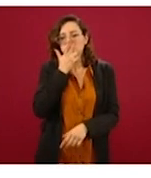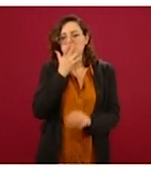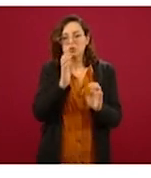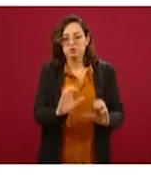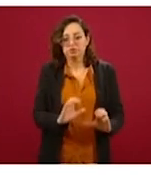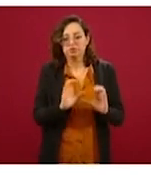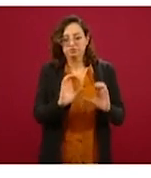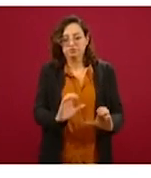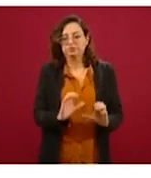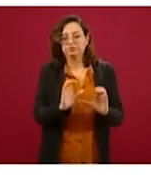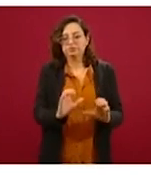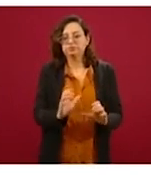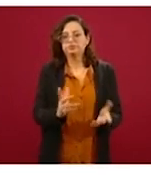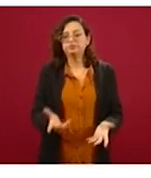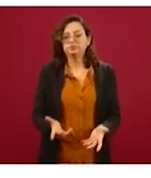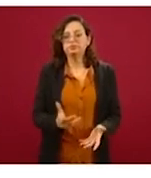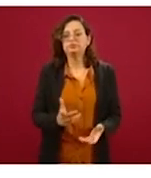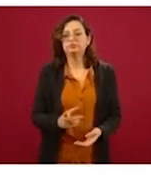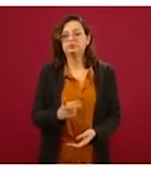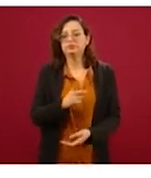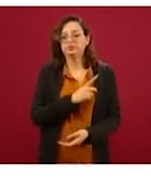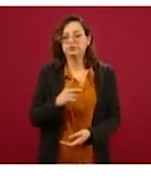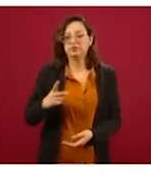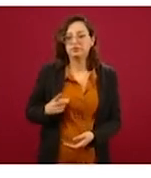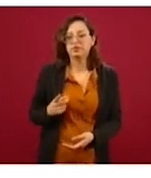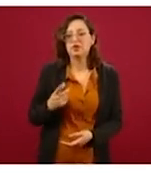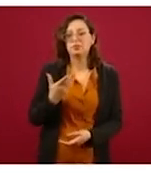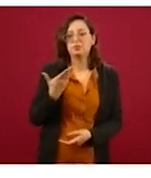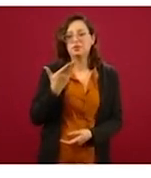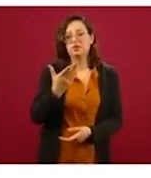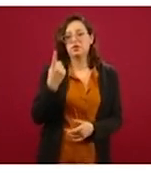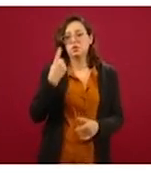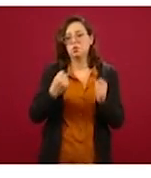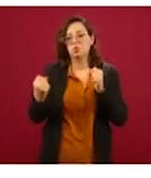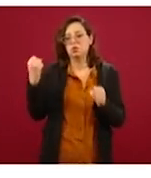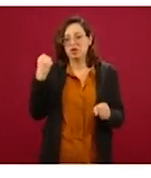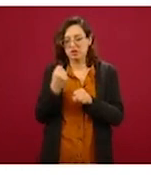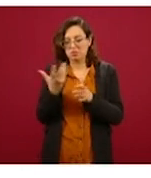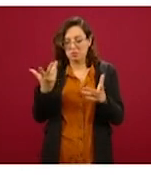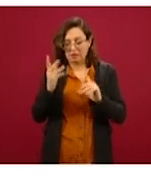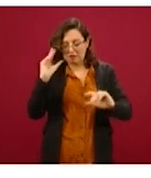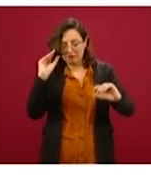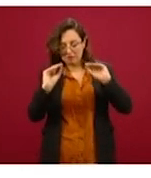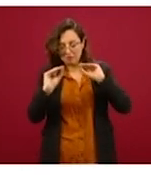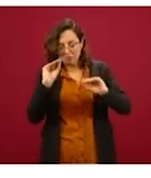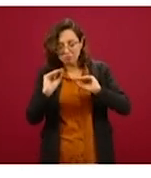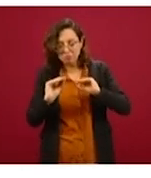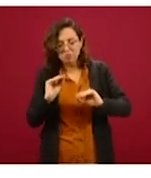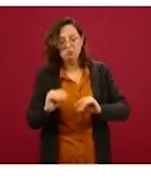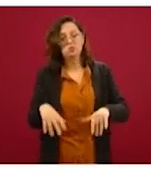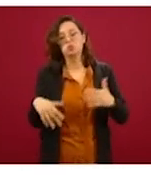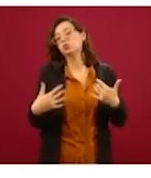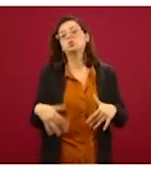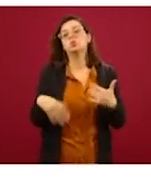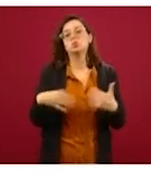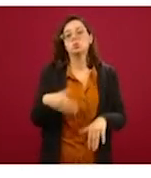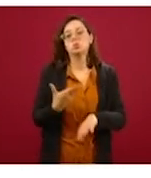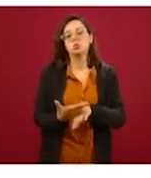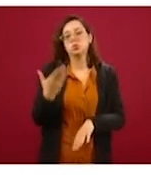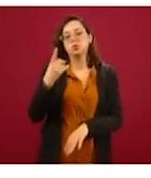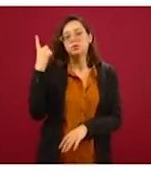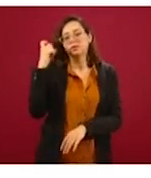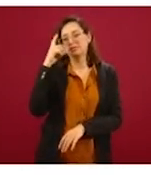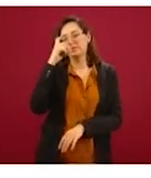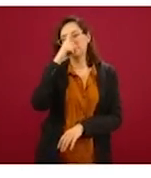lo tiene que reservar lo tiene que pedir un año de anticipación para que se lo elaboren. En fin, son de colección y son difíciles